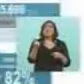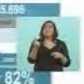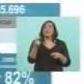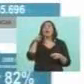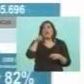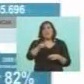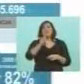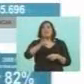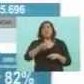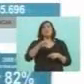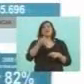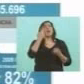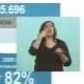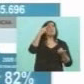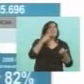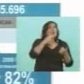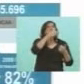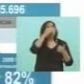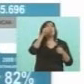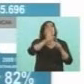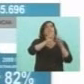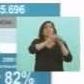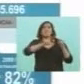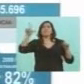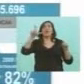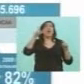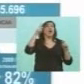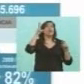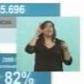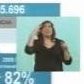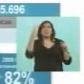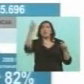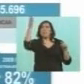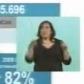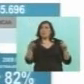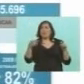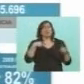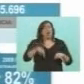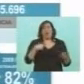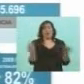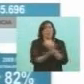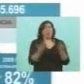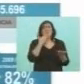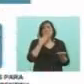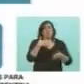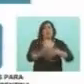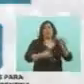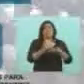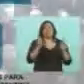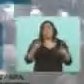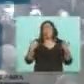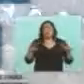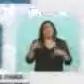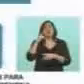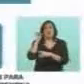bueno, esto también es la evolución, un 82% del crecimiento del 2009 al 2011, esto hubo todo medio desordenado, pero no importa. Sigamos,